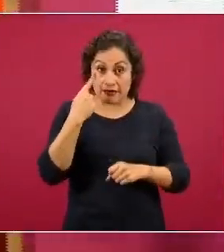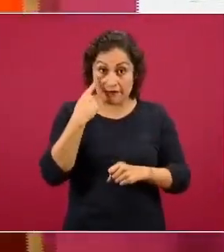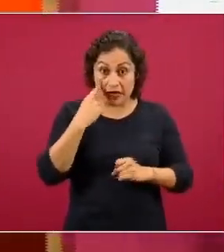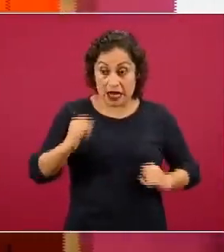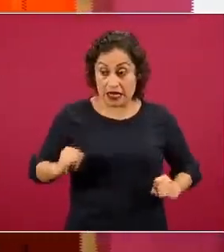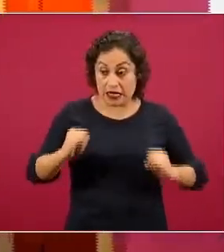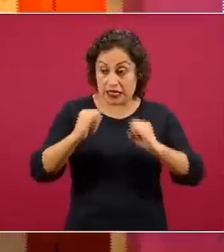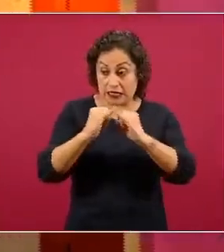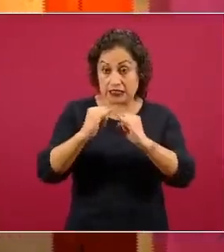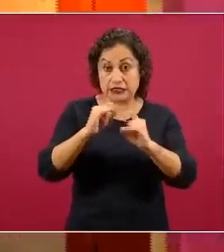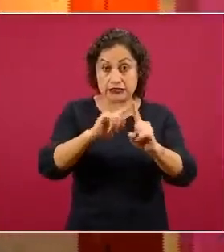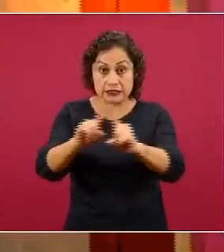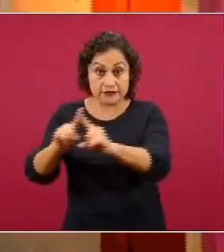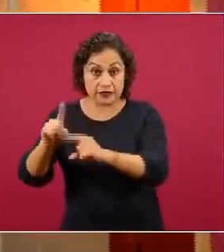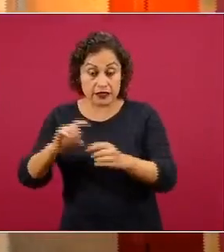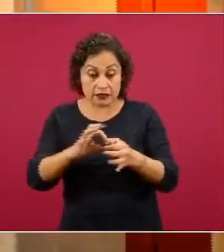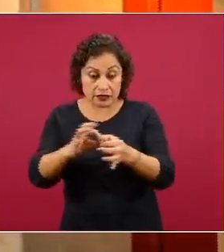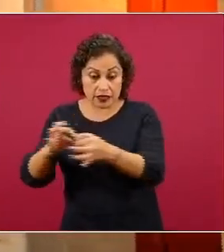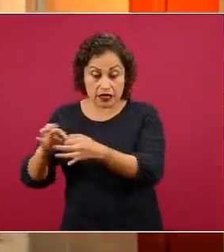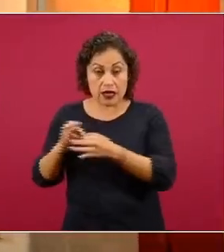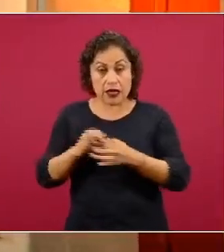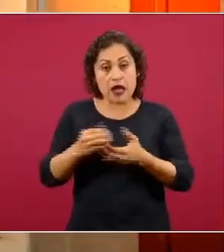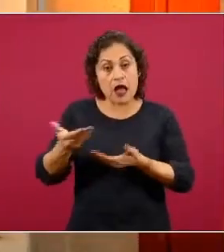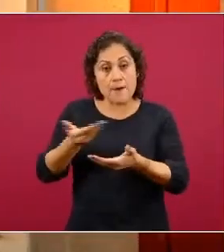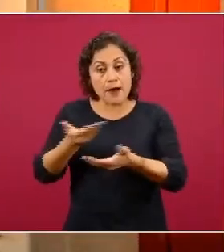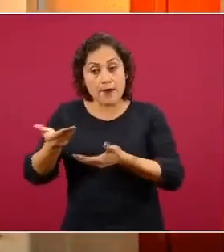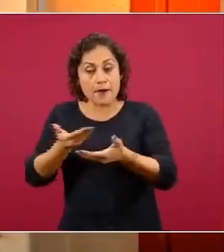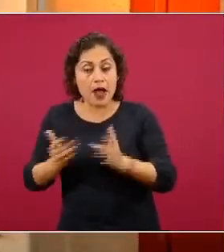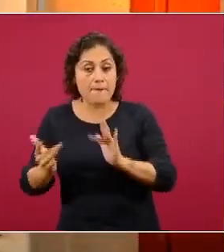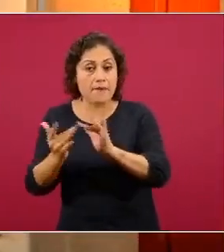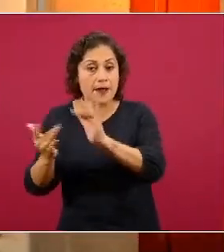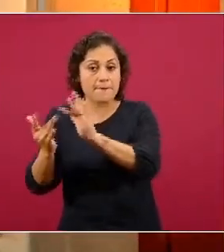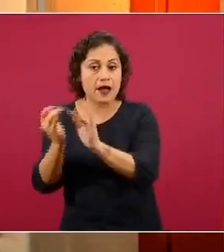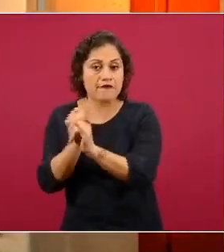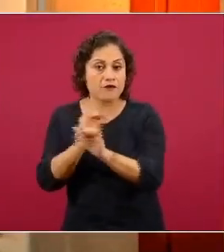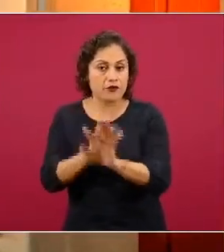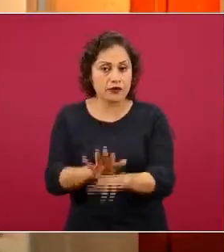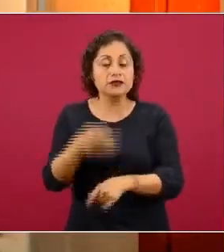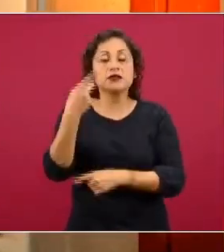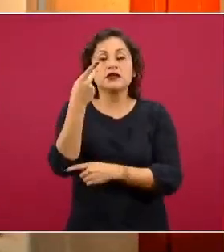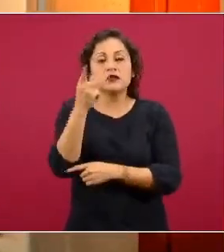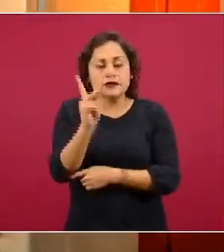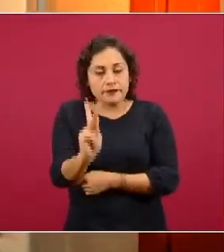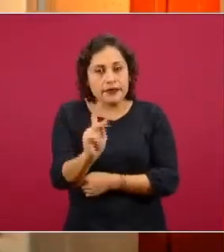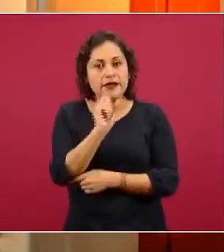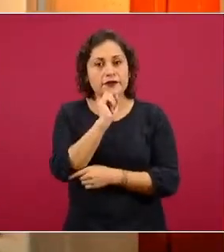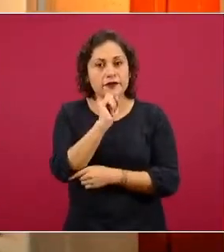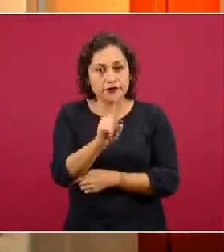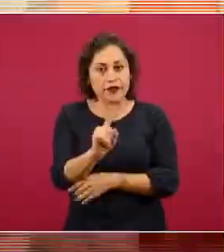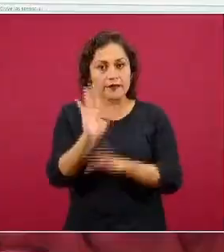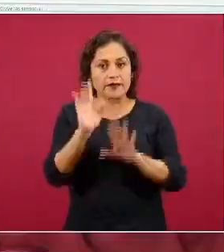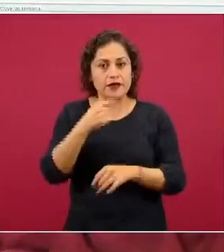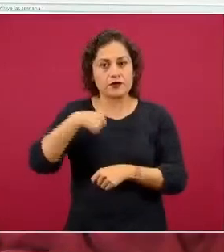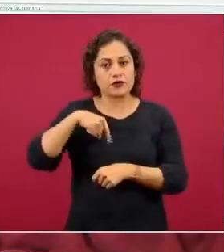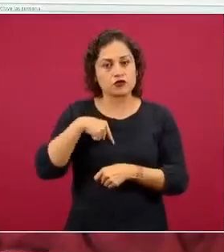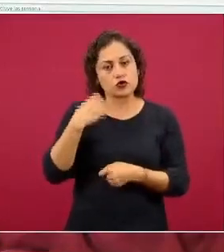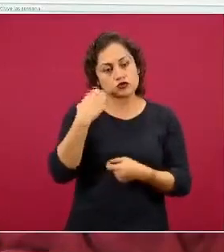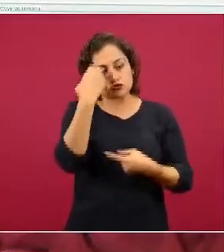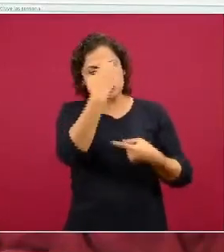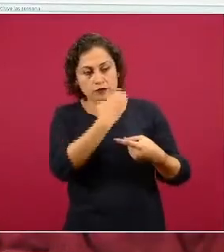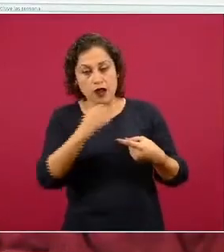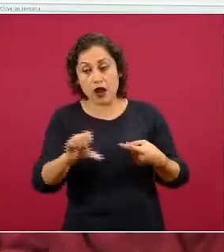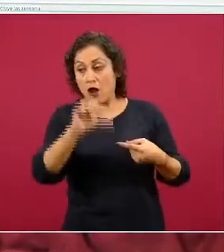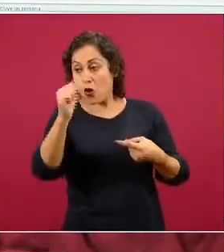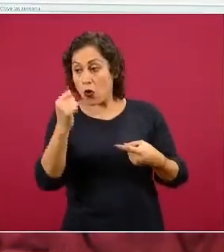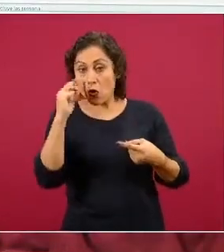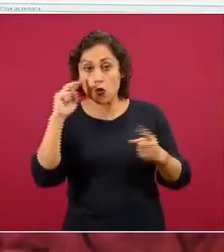las entidades federativas, aún teniendo modos de información muy similar, también el definir las causas de esa heterogeneidad